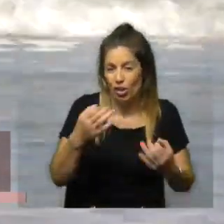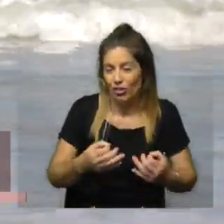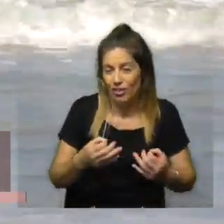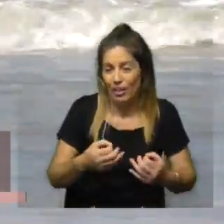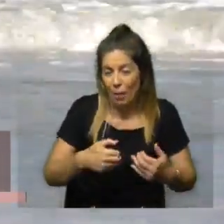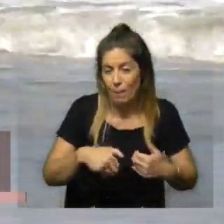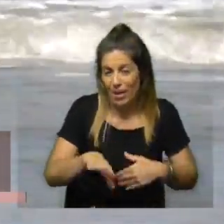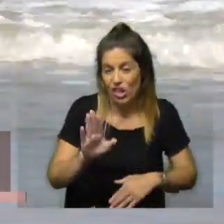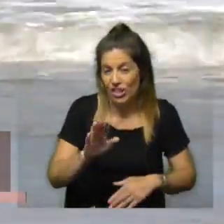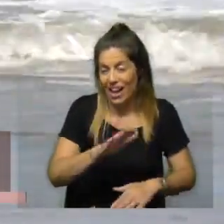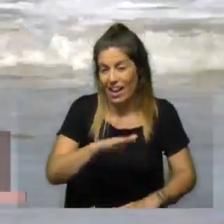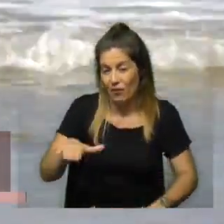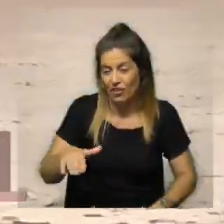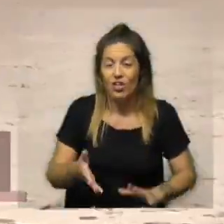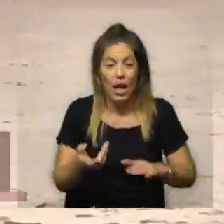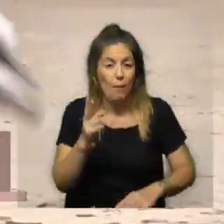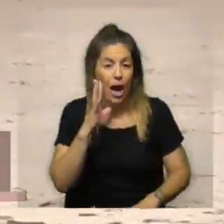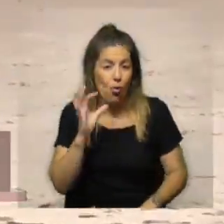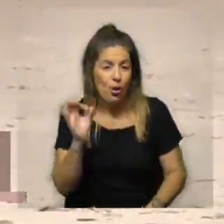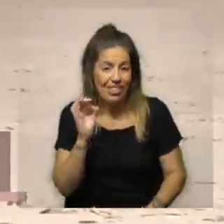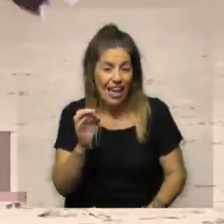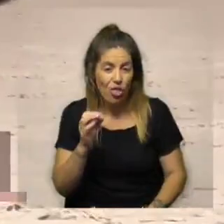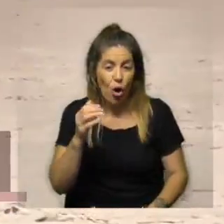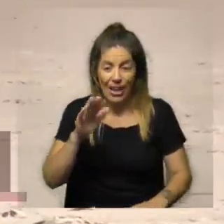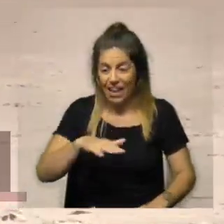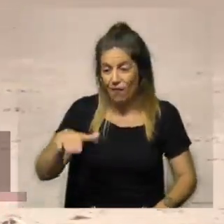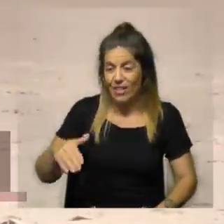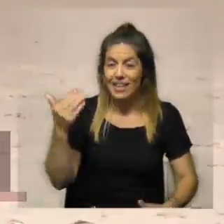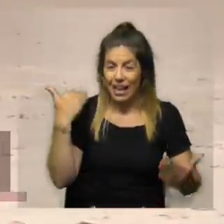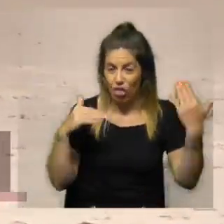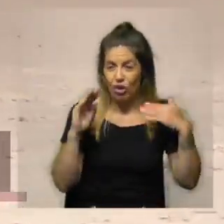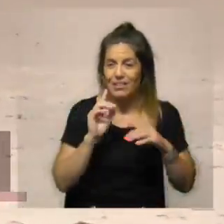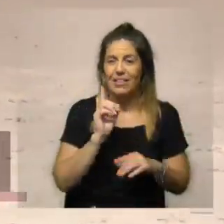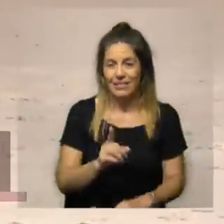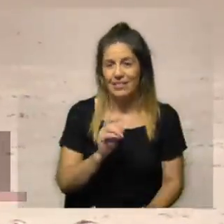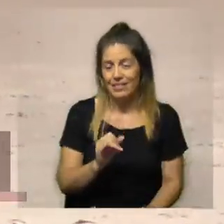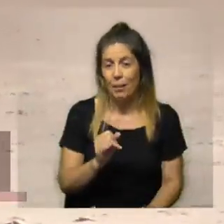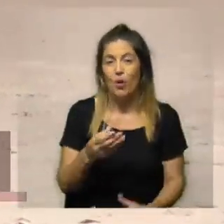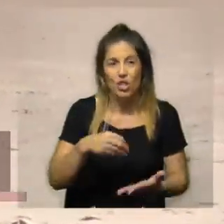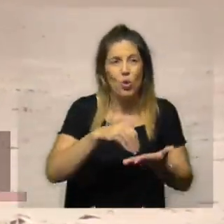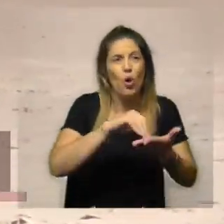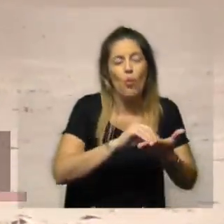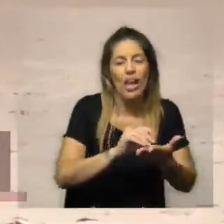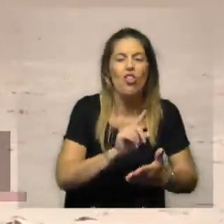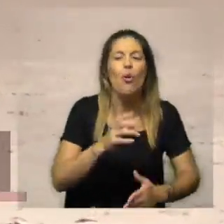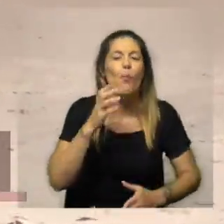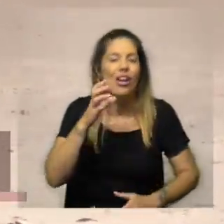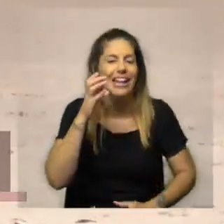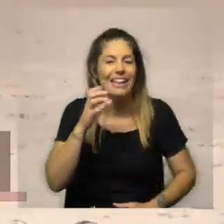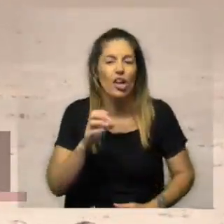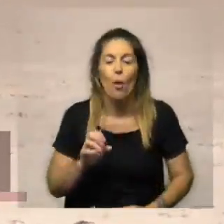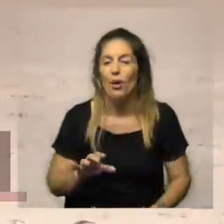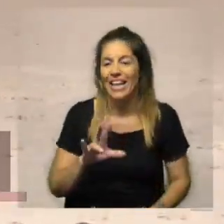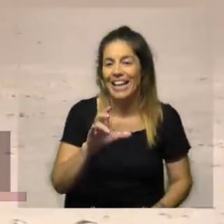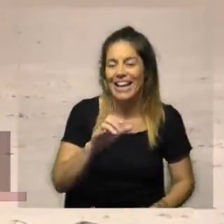adquiere en la infancia. O sea, hay que ser más precavido en la infancia y en la adolescencia, sí, ¿por qué no? Sí, sí. Pero sobre todo por eso acumulado, no tanto por el riesgo, porque el cáncer de piel en los